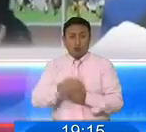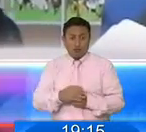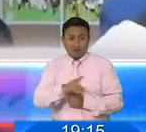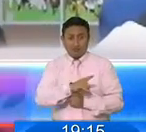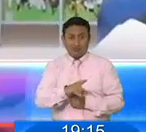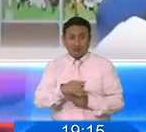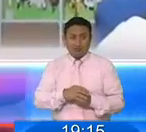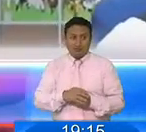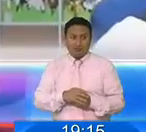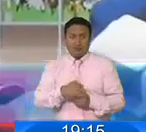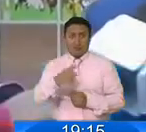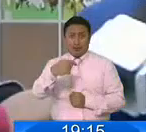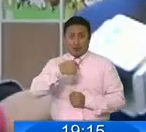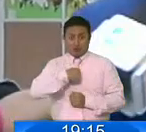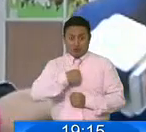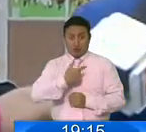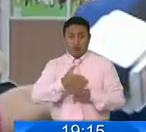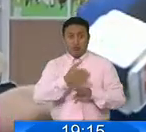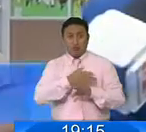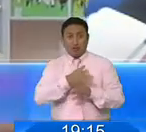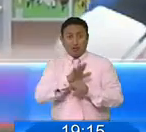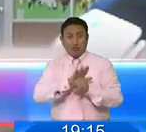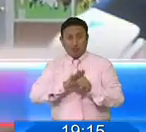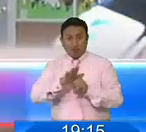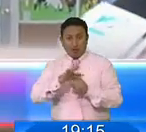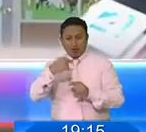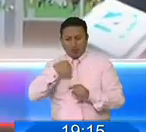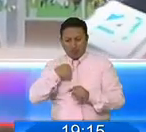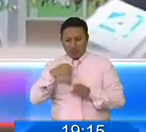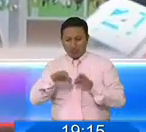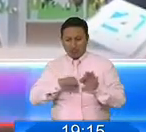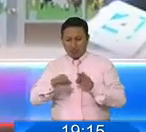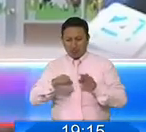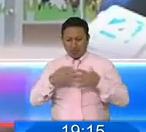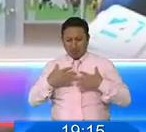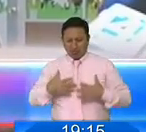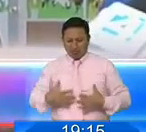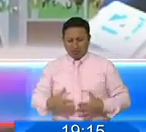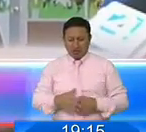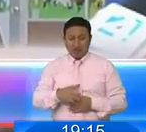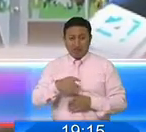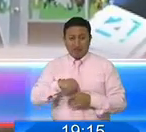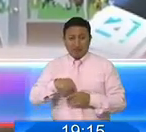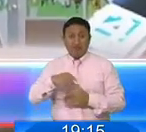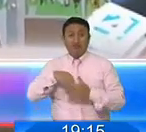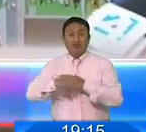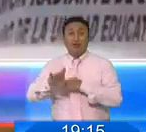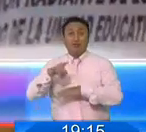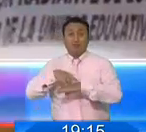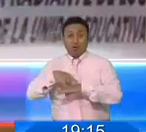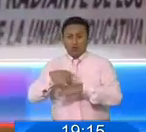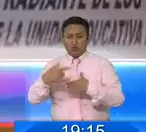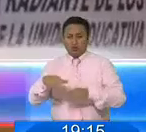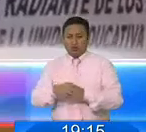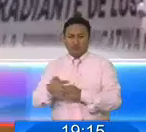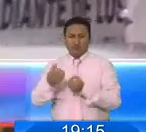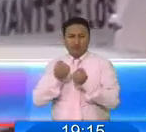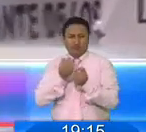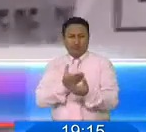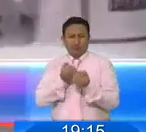cómo fueron brutalmente agredidos sexualmente agredidos dentro de los baños de la institución